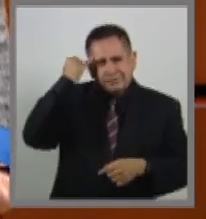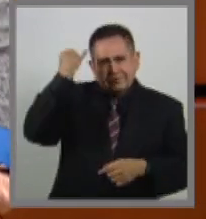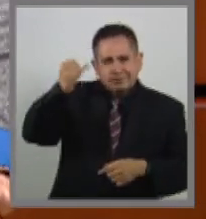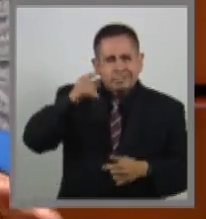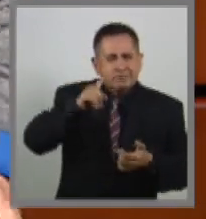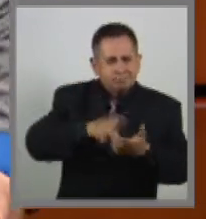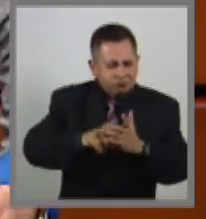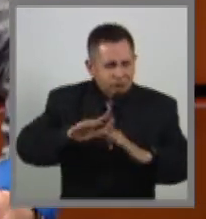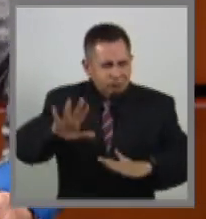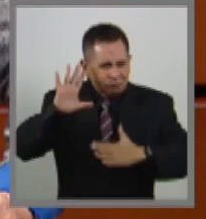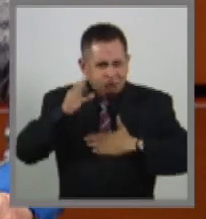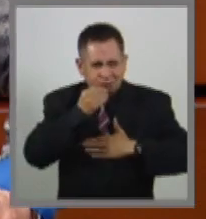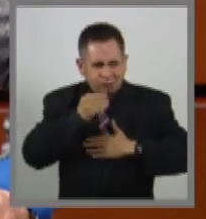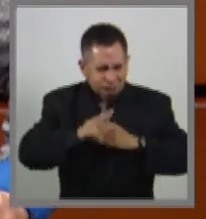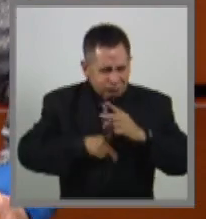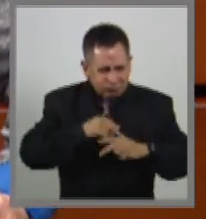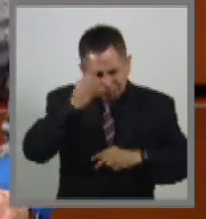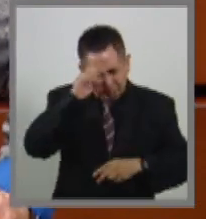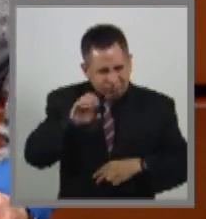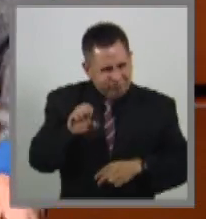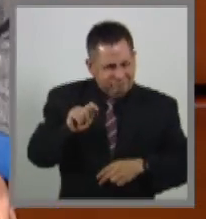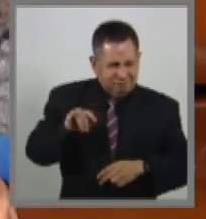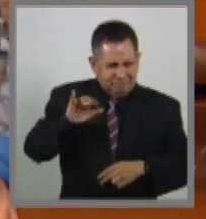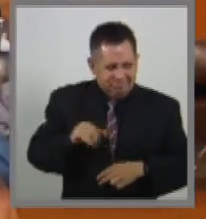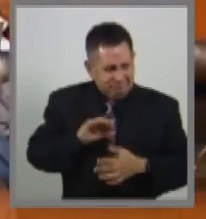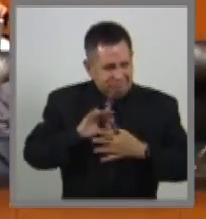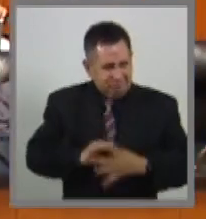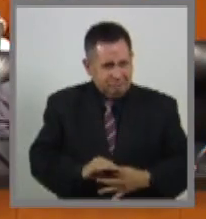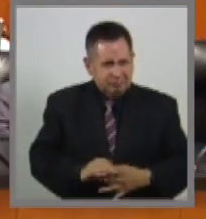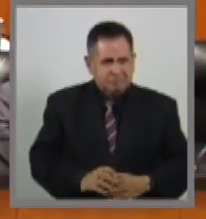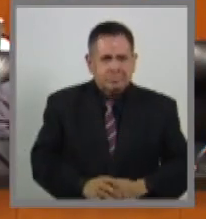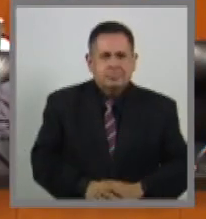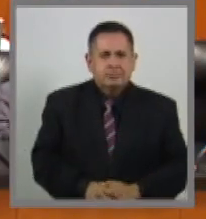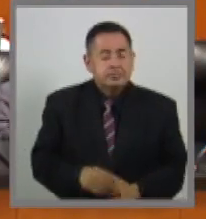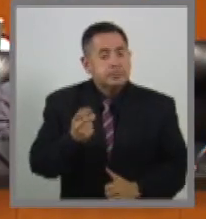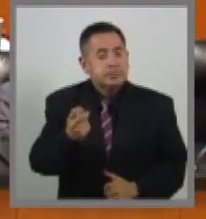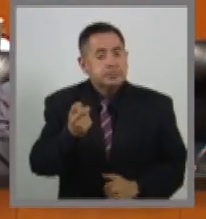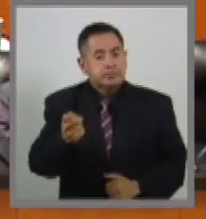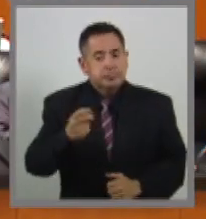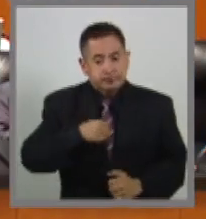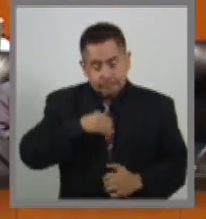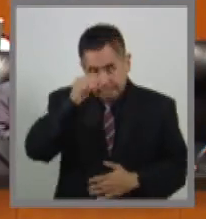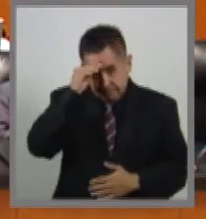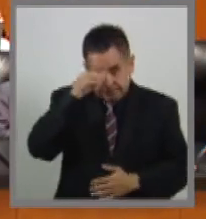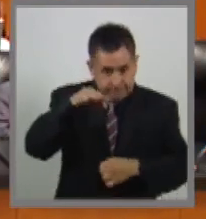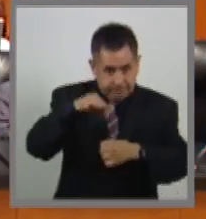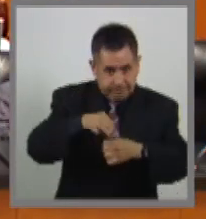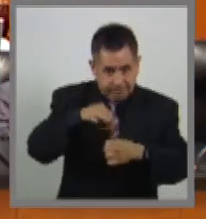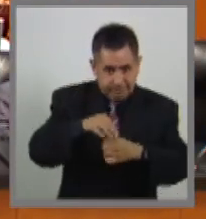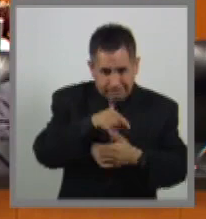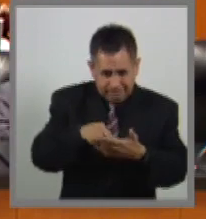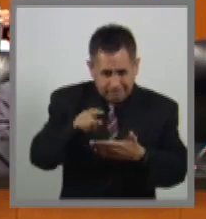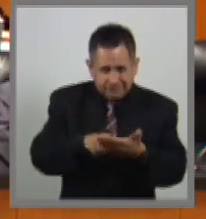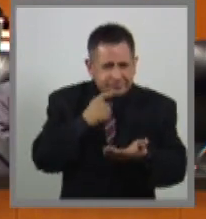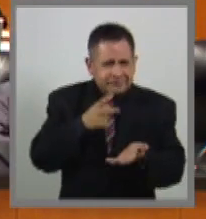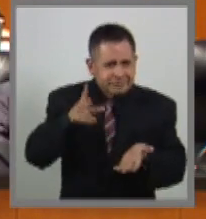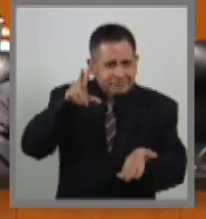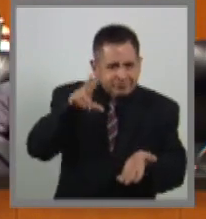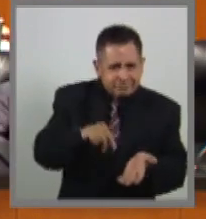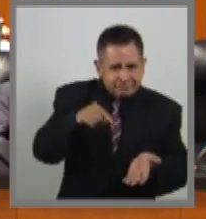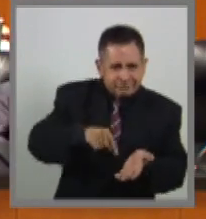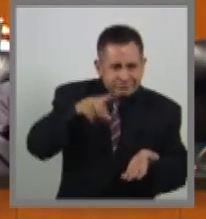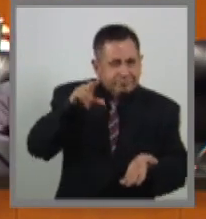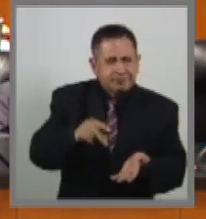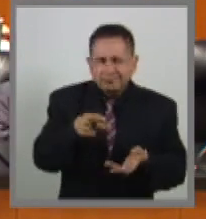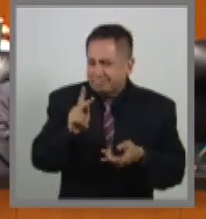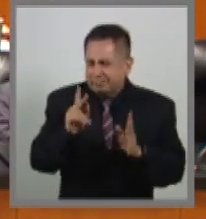de compromiso, es de conciencia, es de ética. Por eso el voto tiene que ser en contra.